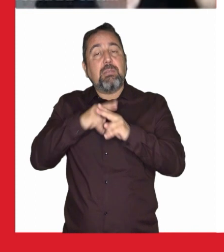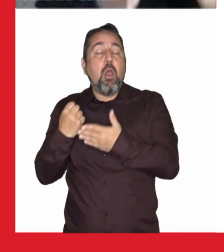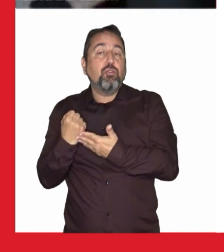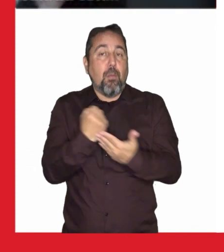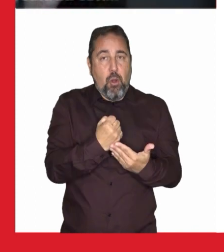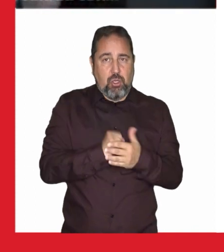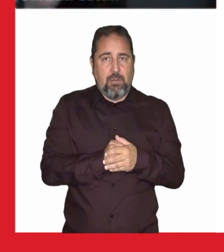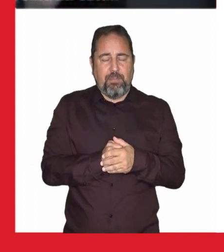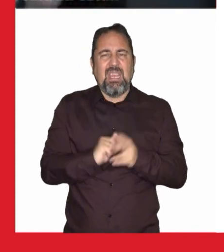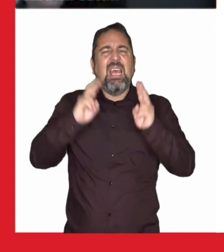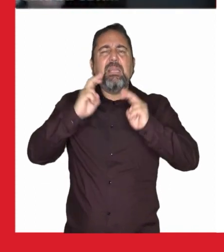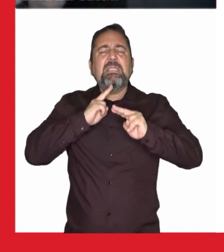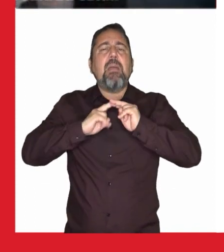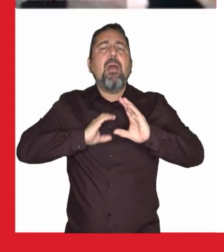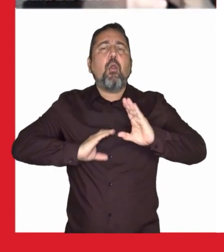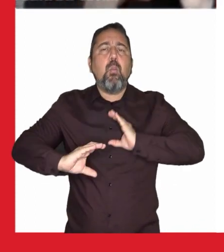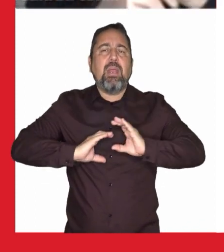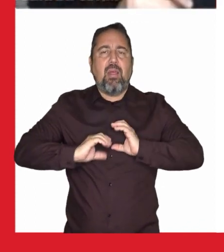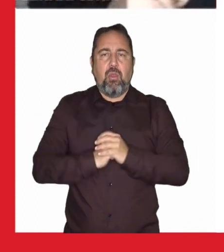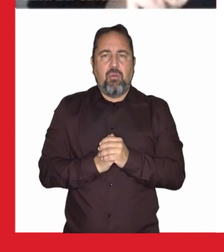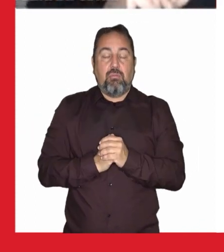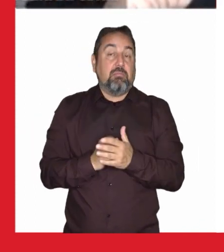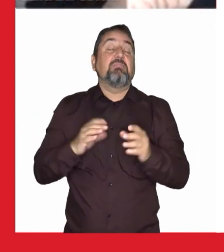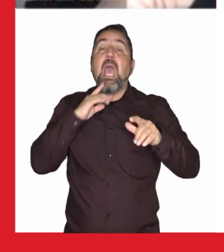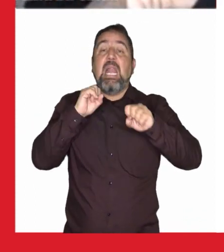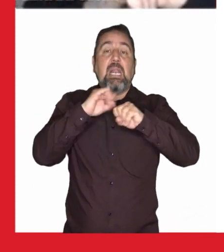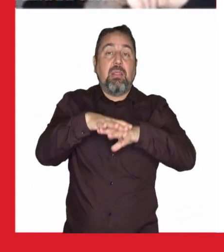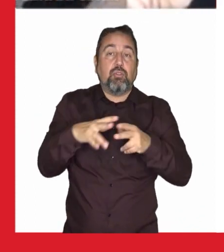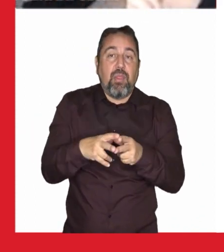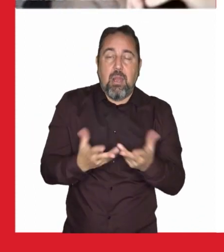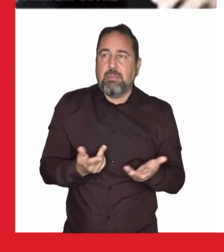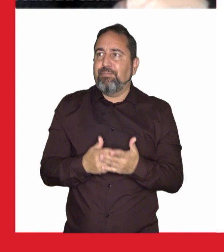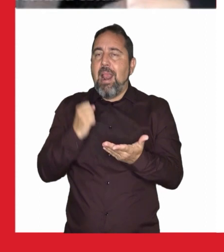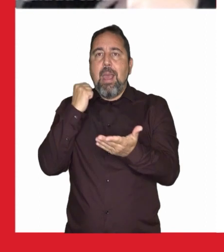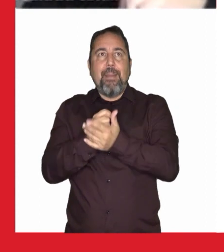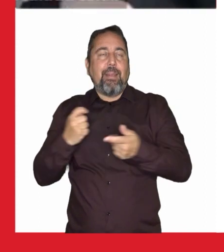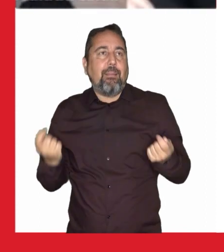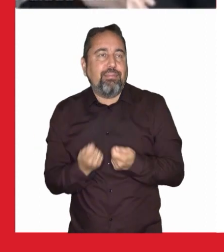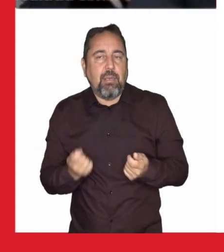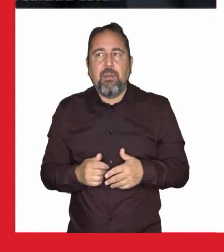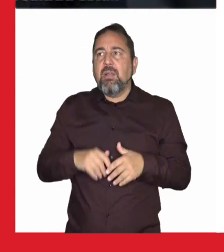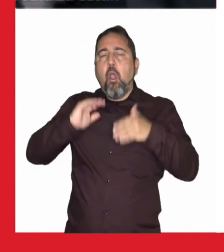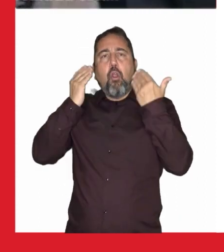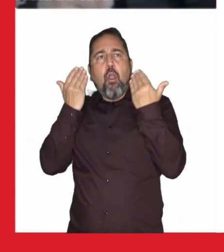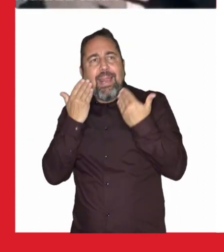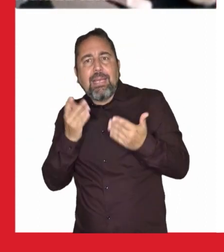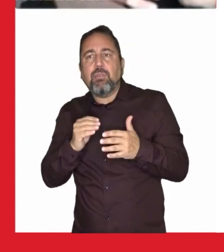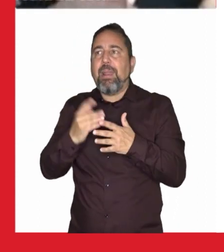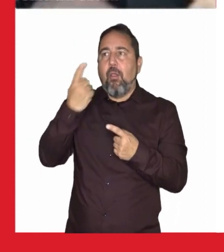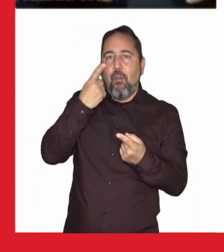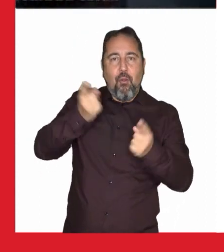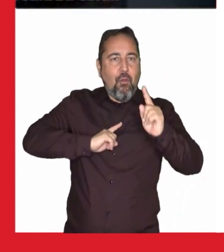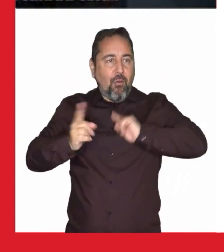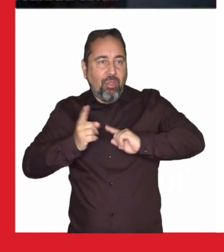decisión es un proceso soporte. Toda la parte de comunicación, ¿sí? Redes sociales, dar a conocer la